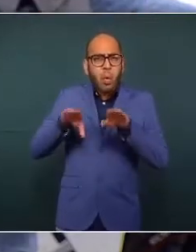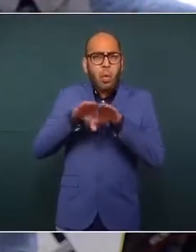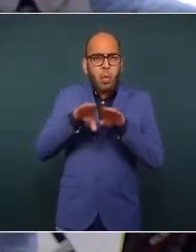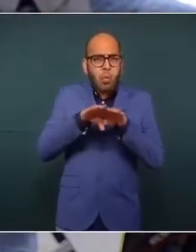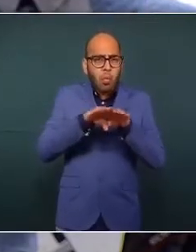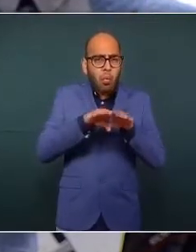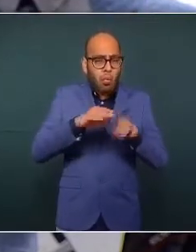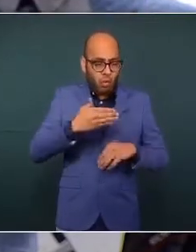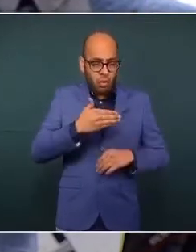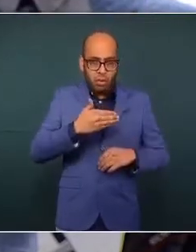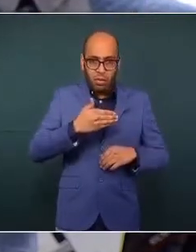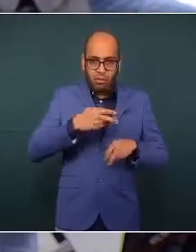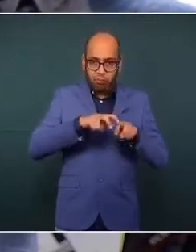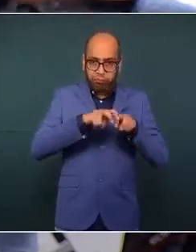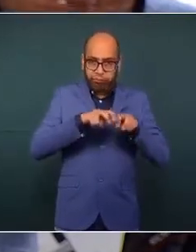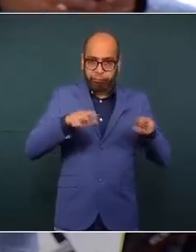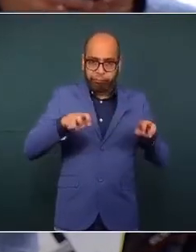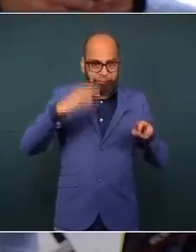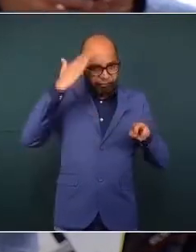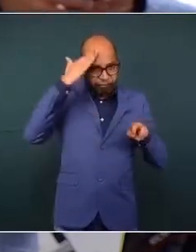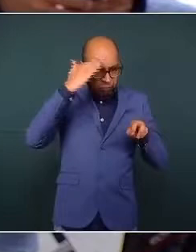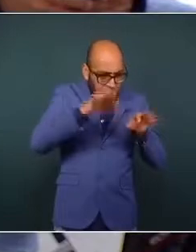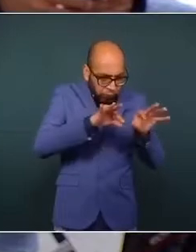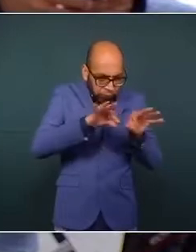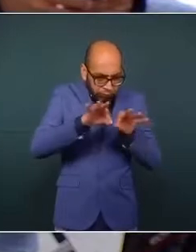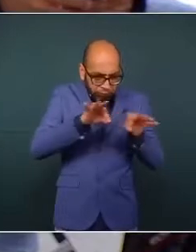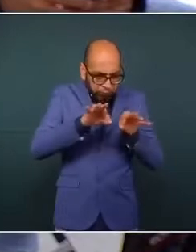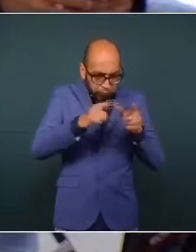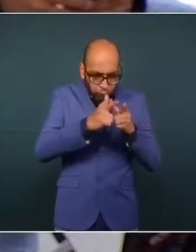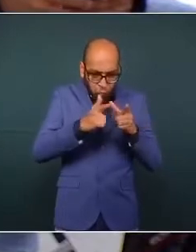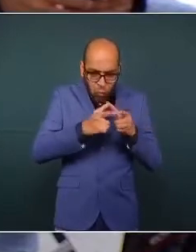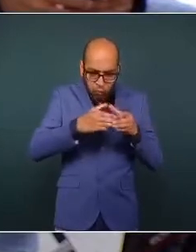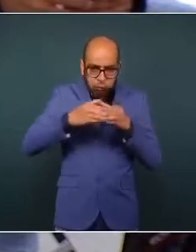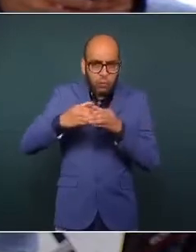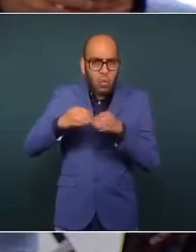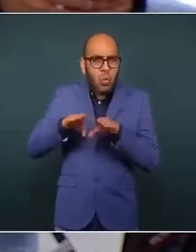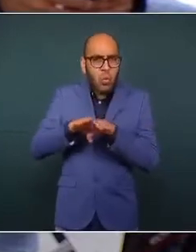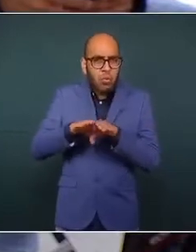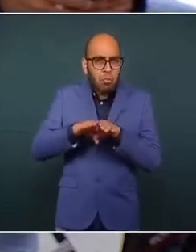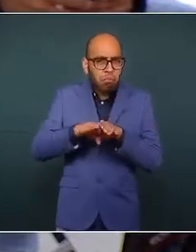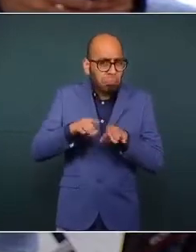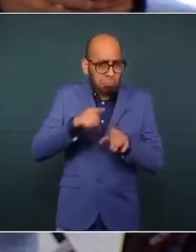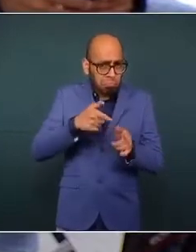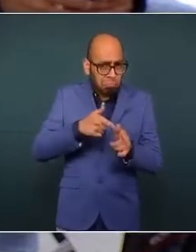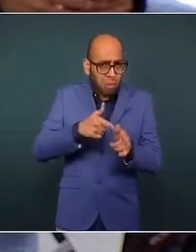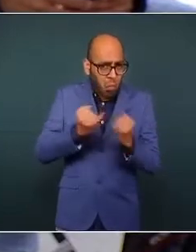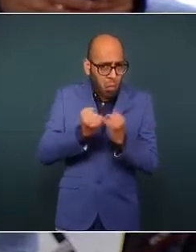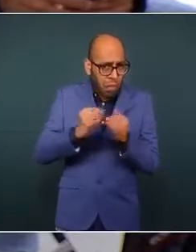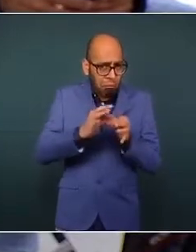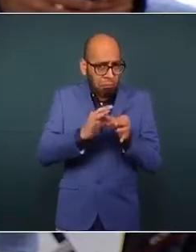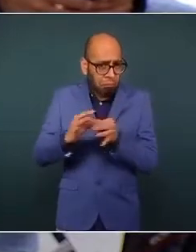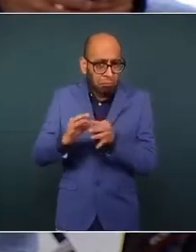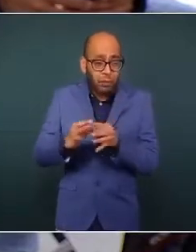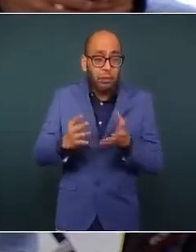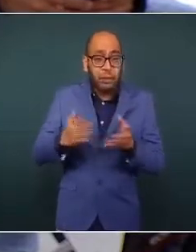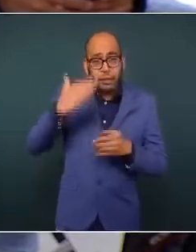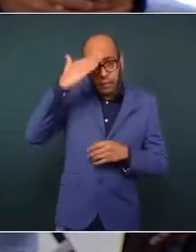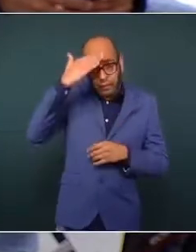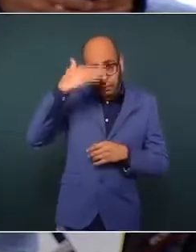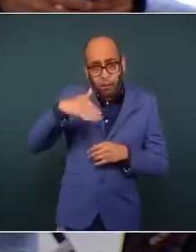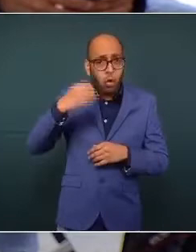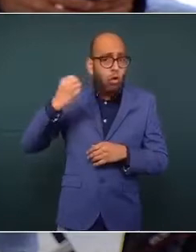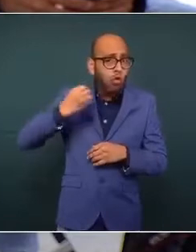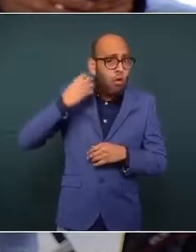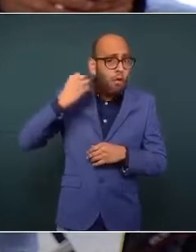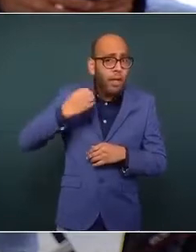usted que todos están bajo la misma línea? Y en una segunda pregunta, saber si las conferencias de economía van